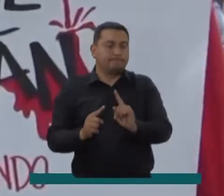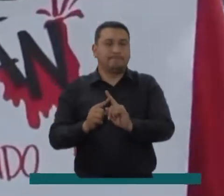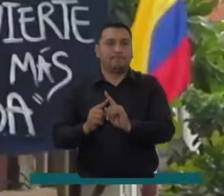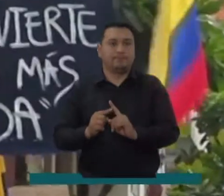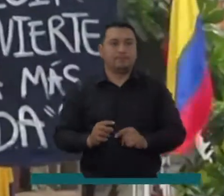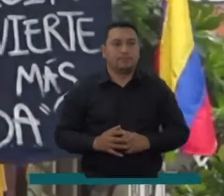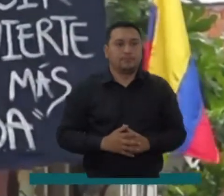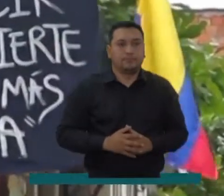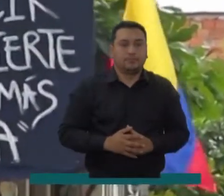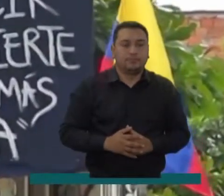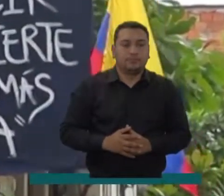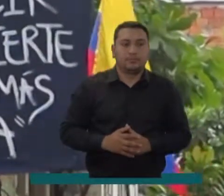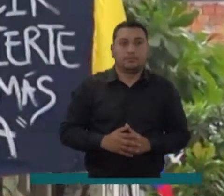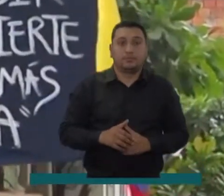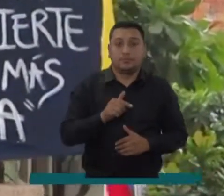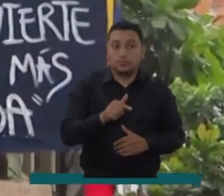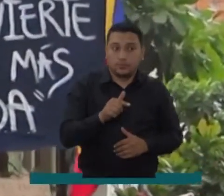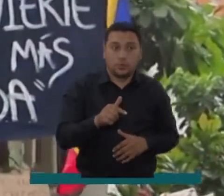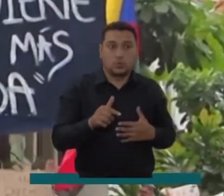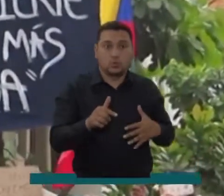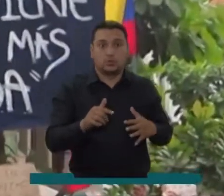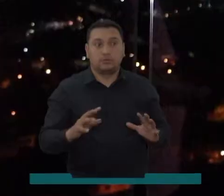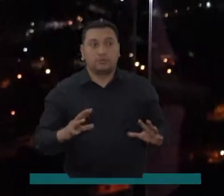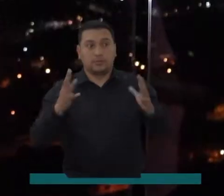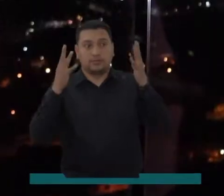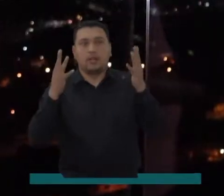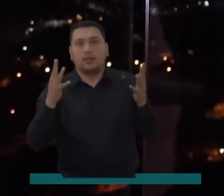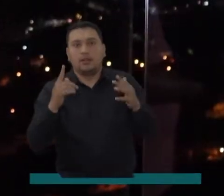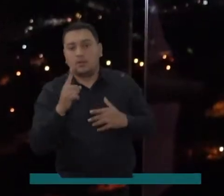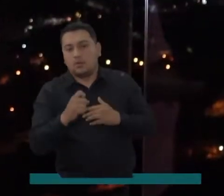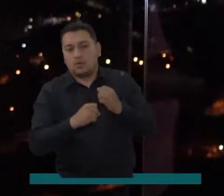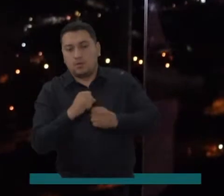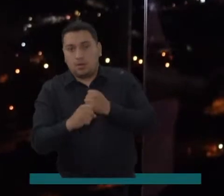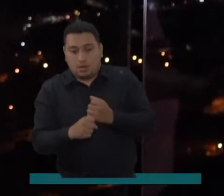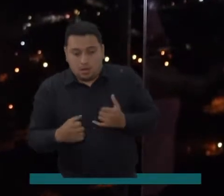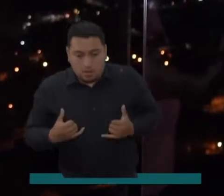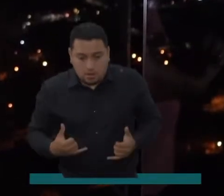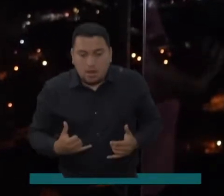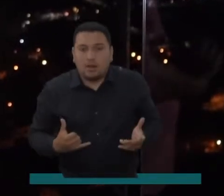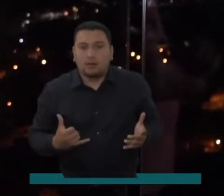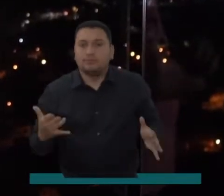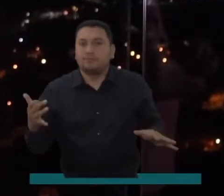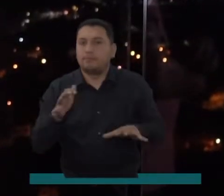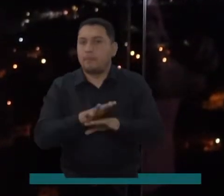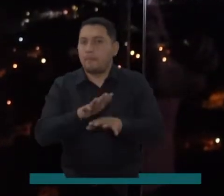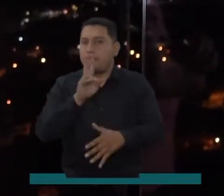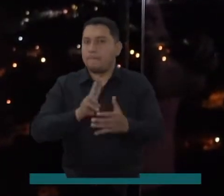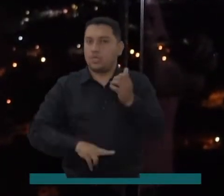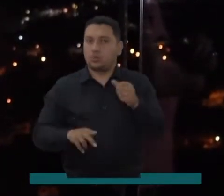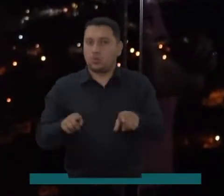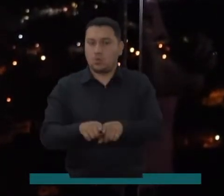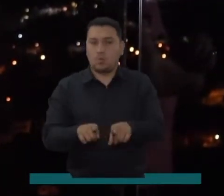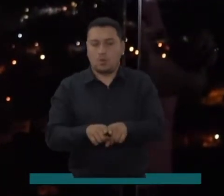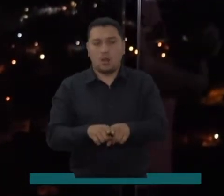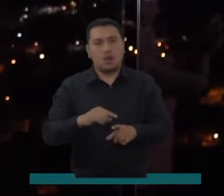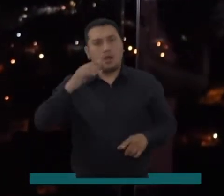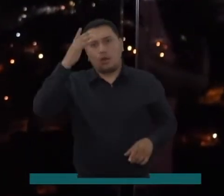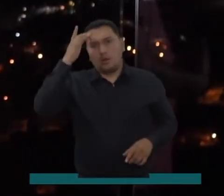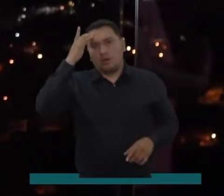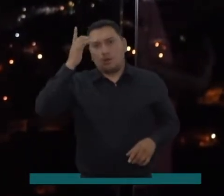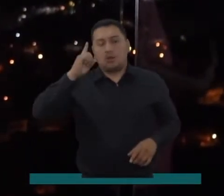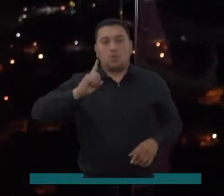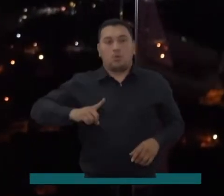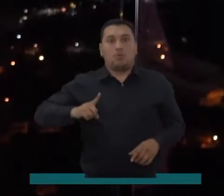Otra de las grandes novedades que tiene el festival es que este año pues vamos a manejar una versión híbrida, vamos a manejar